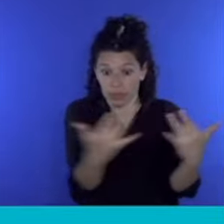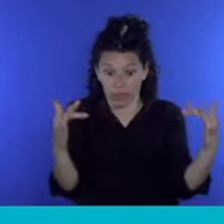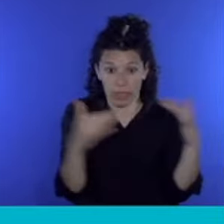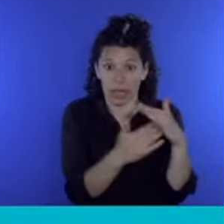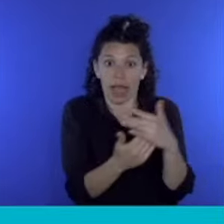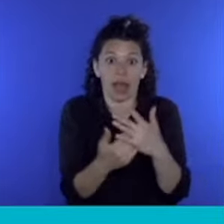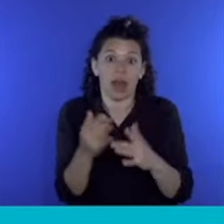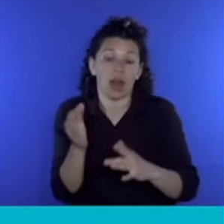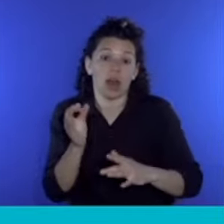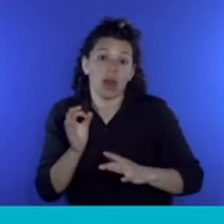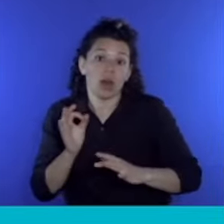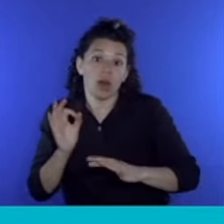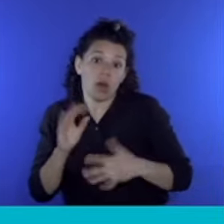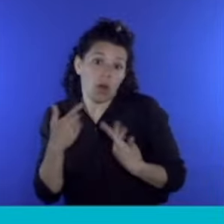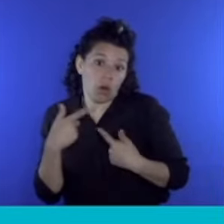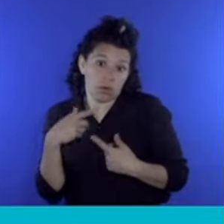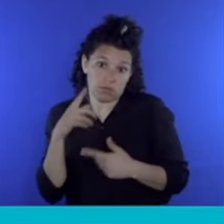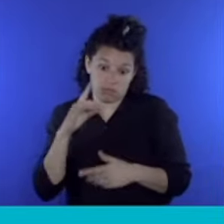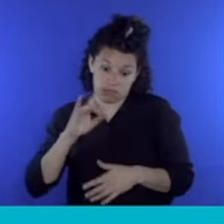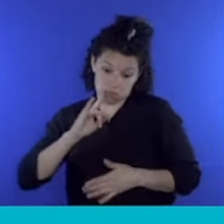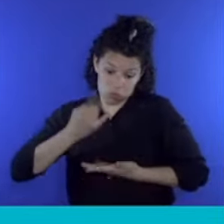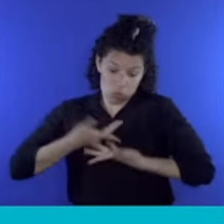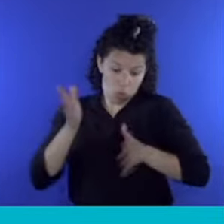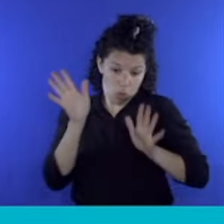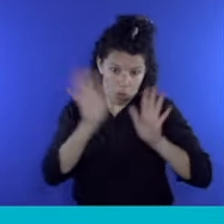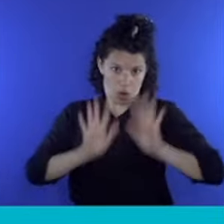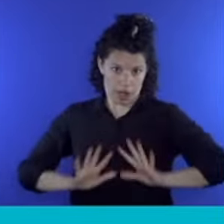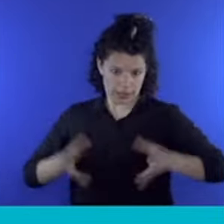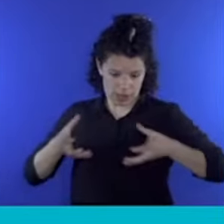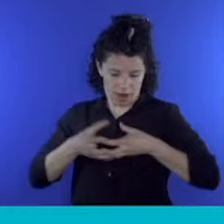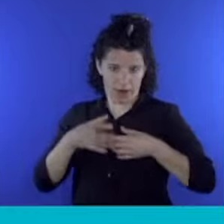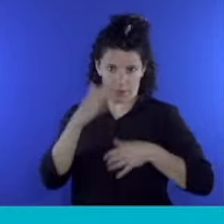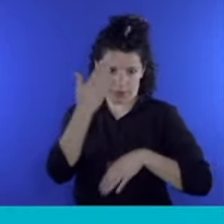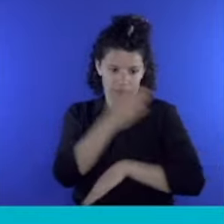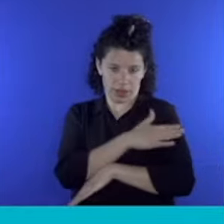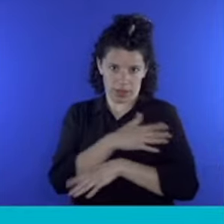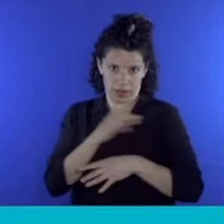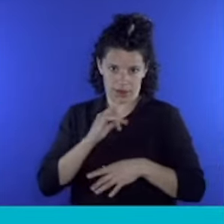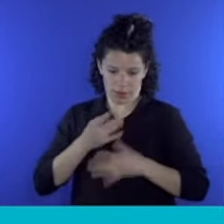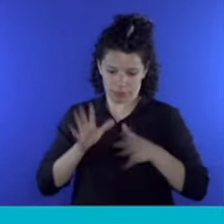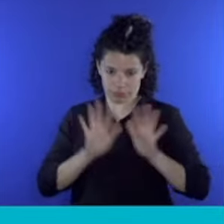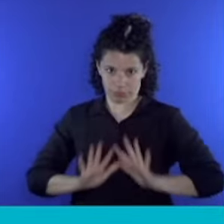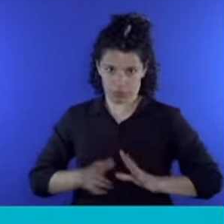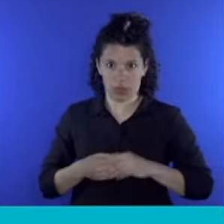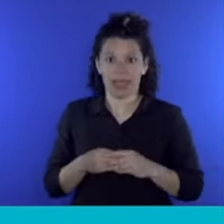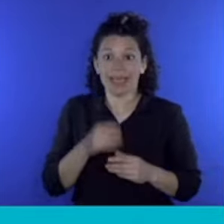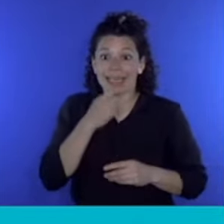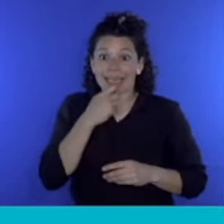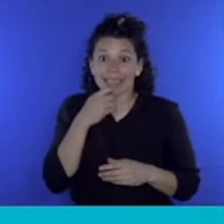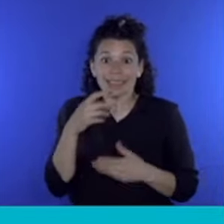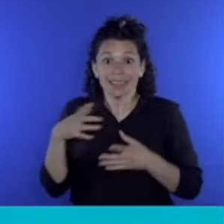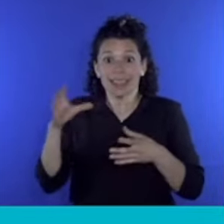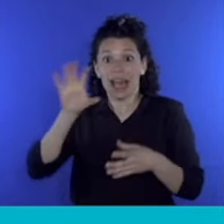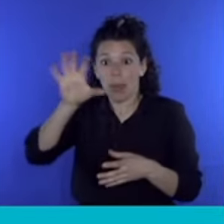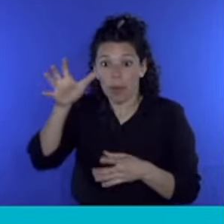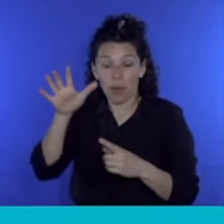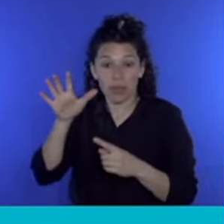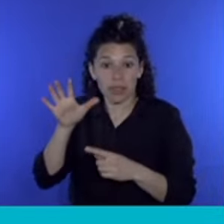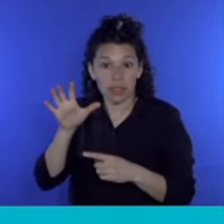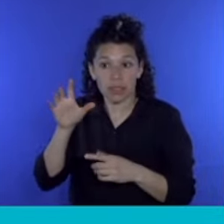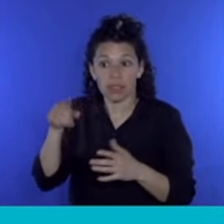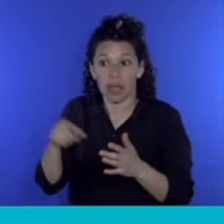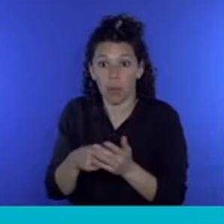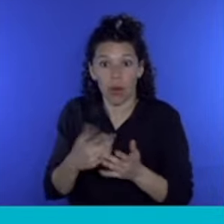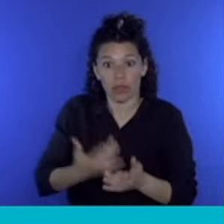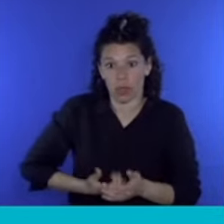disponemos desde el Frente Izquierdo a organizarlo nosotros. Si realmente queremos blindar a la provincia de Buenos Aires contra el ajuste y la